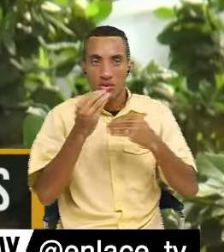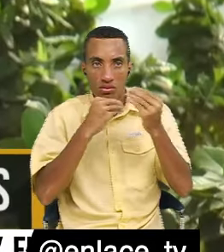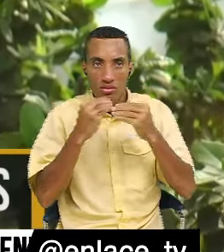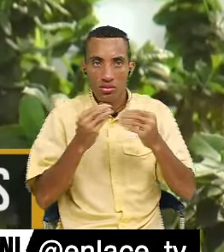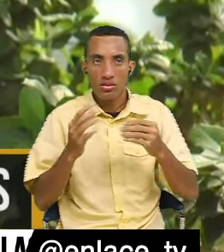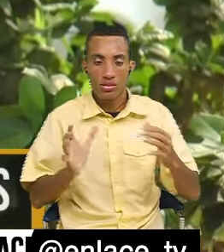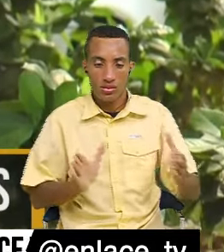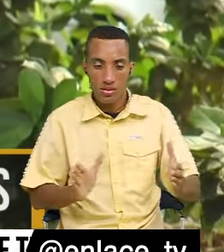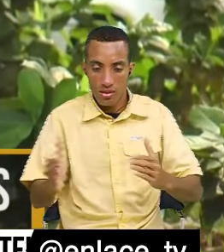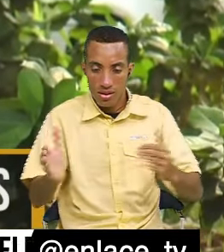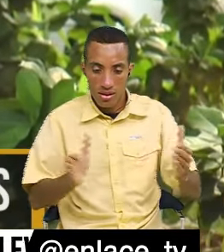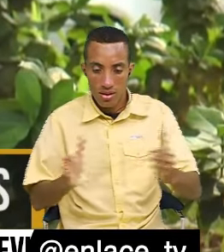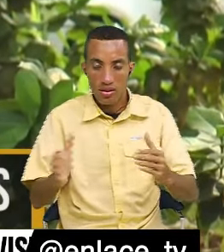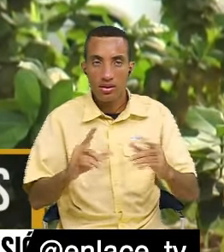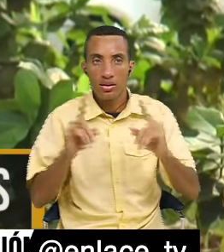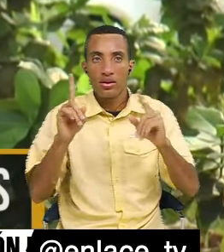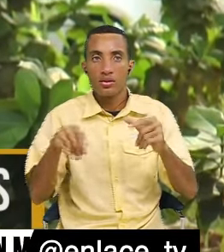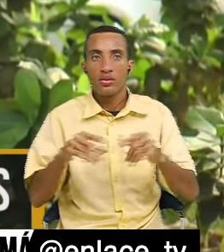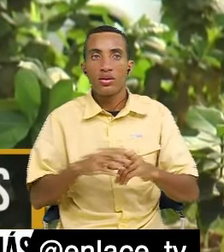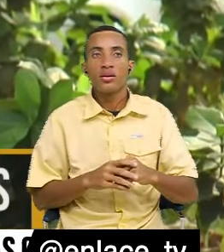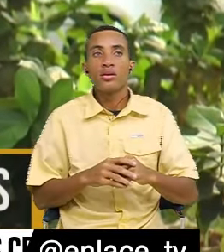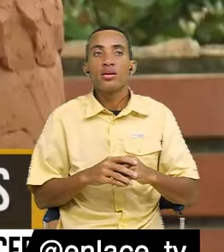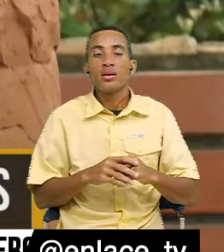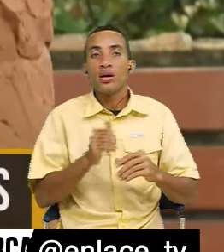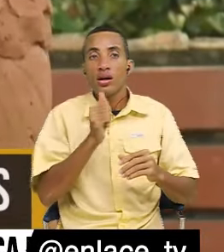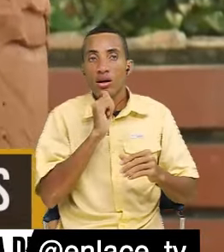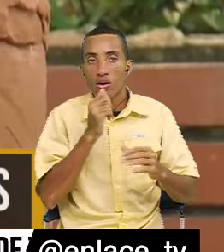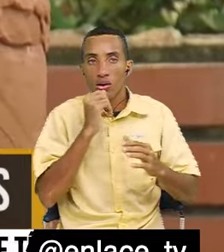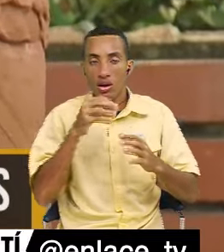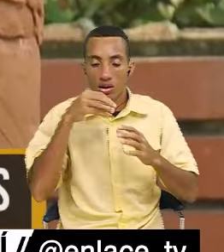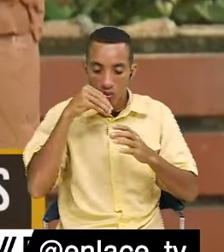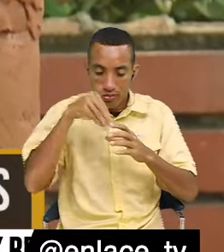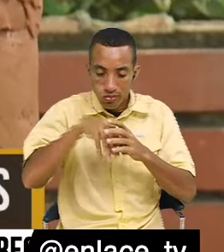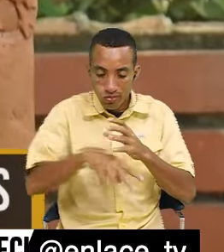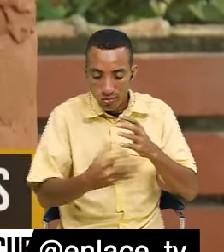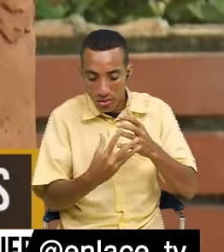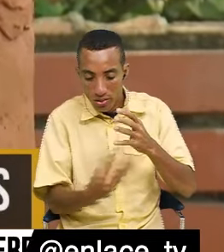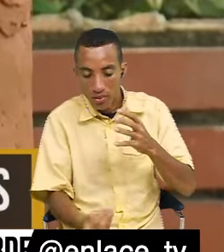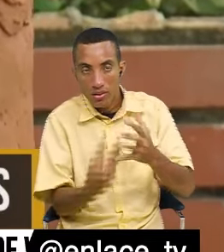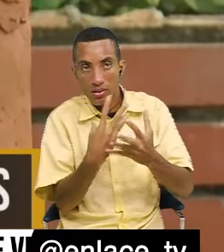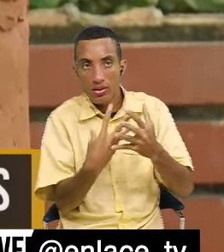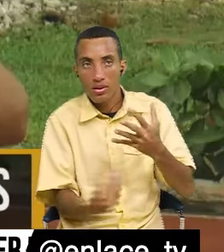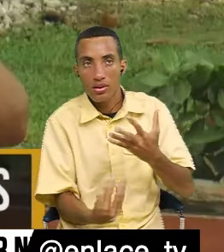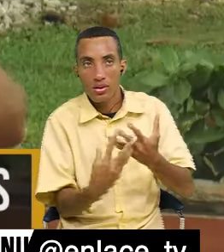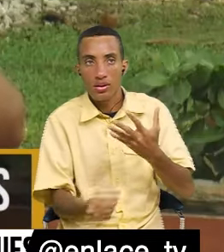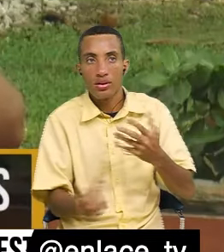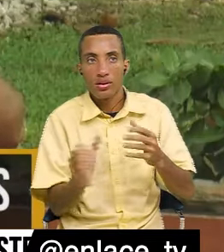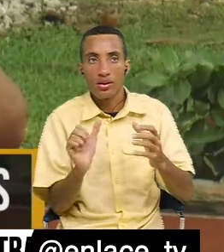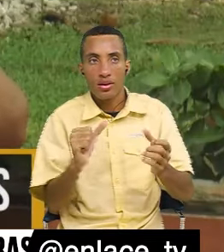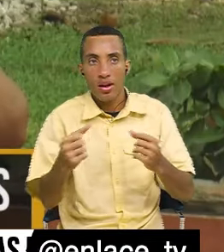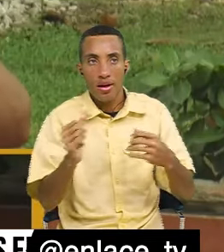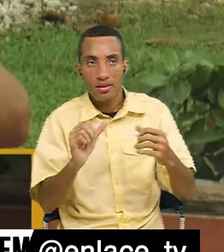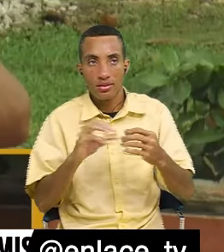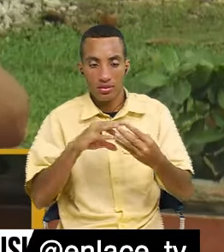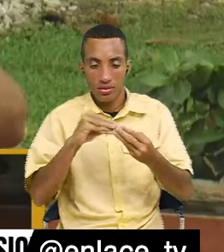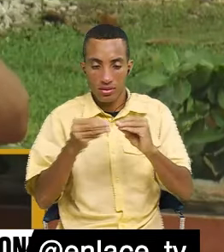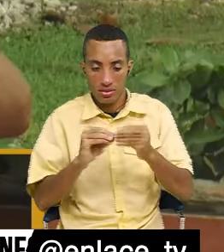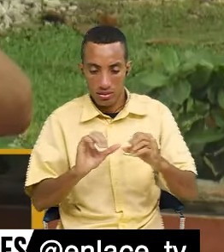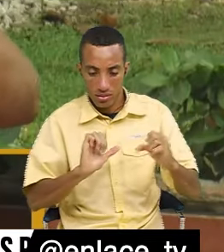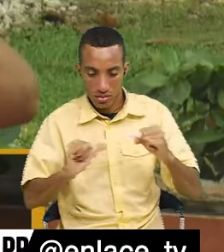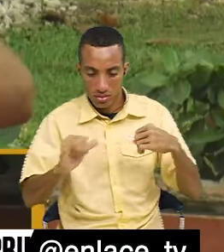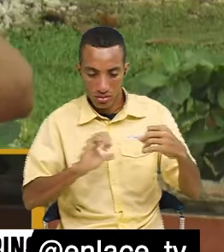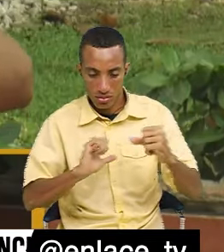ollas, bandejas, filtro para filtrar agua también. Y se deja para que el barro manipular mucho, se deja trabajar demasiado totalmente.